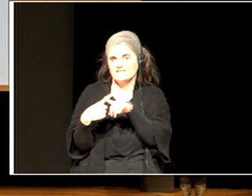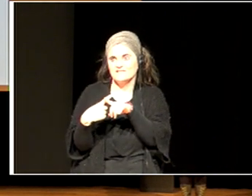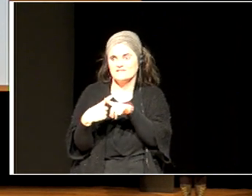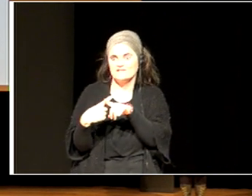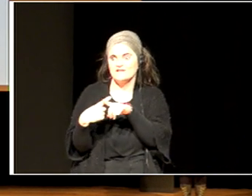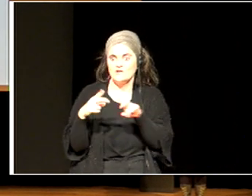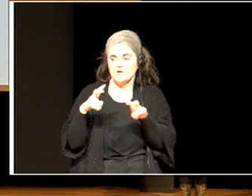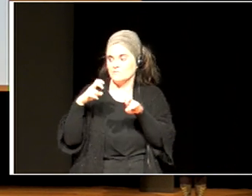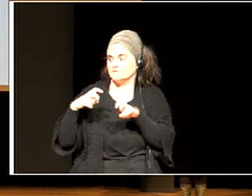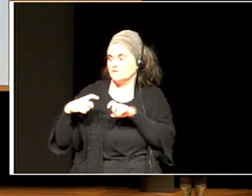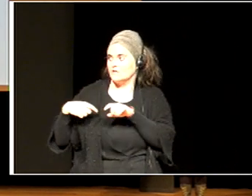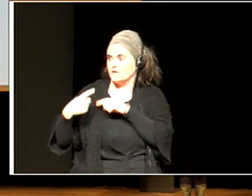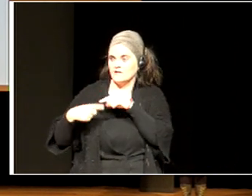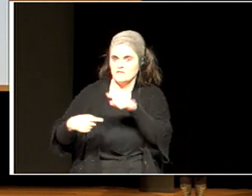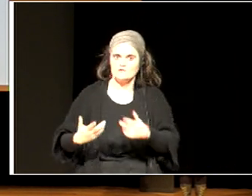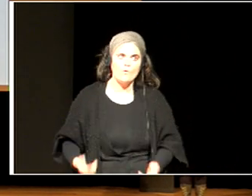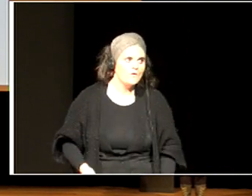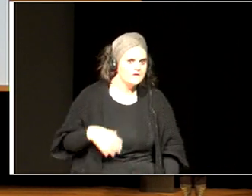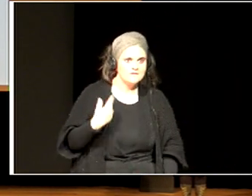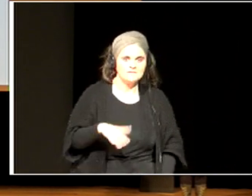las nuevas generaciones